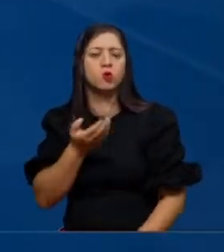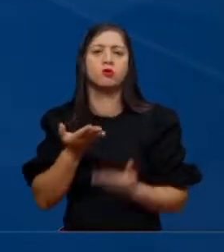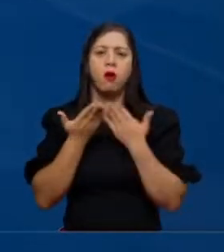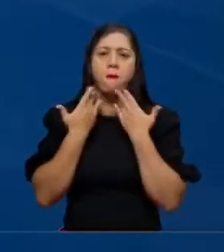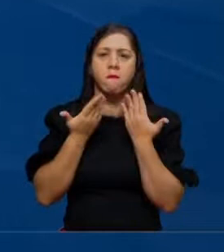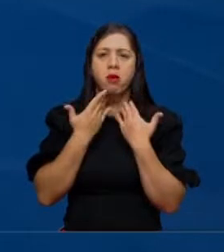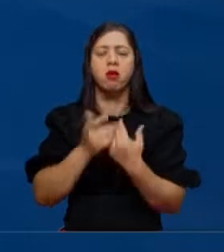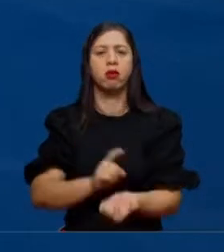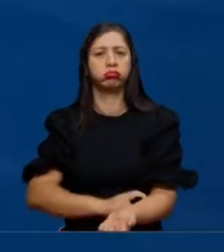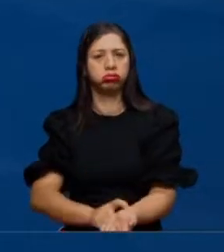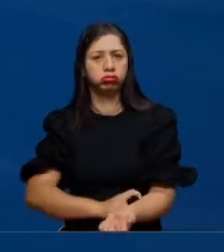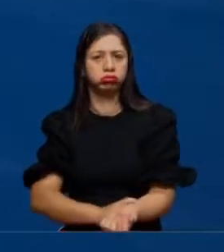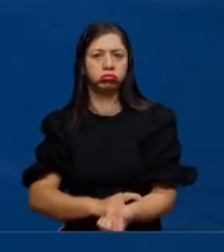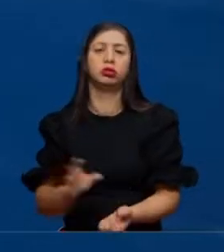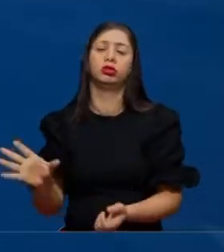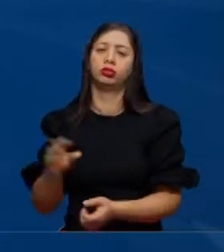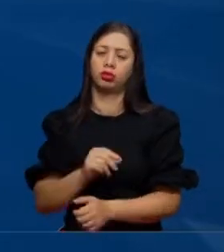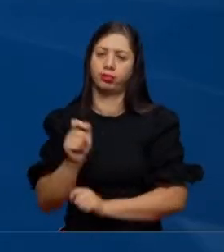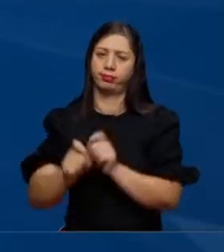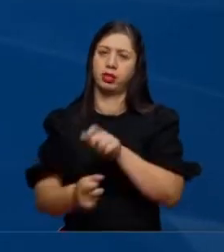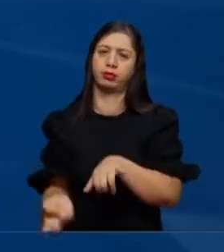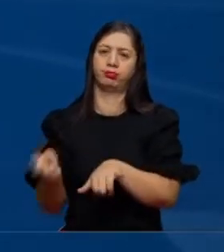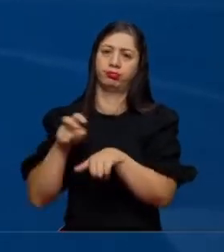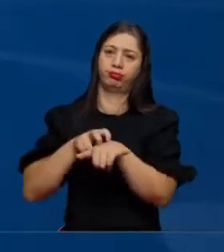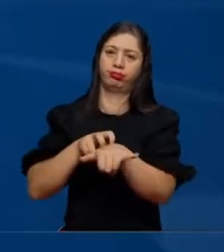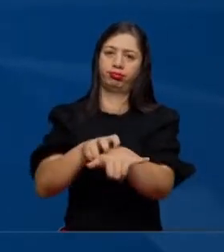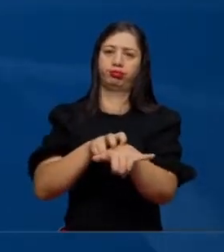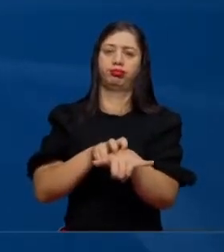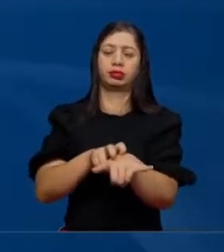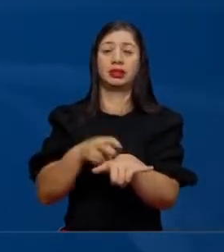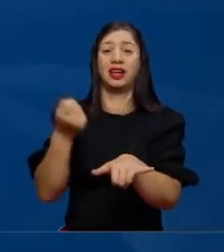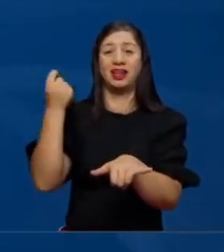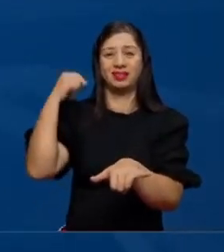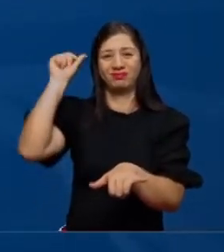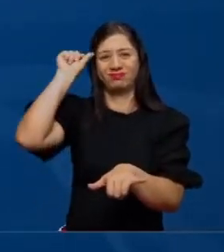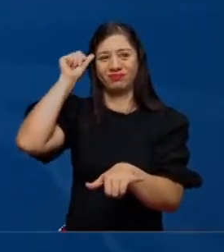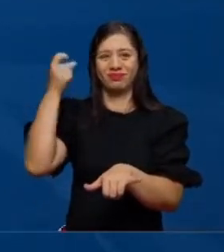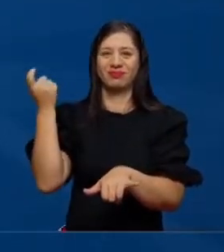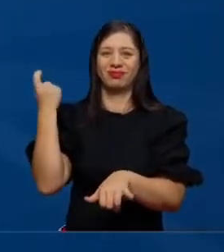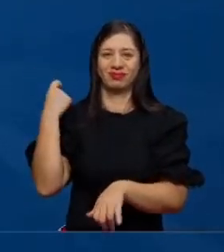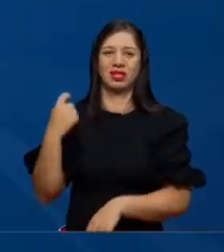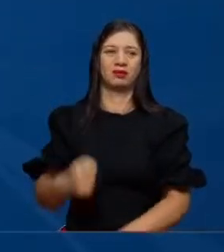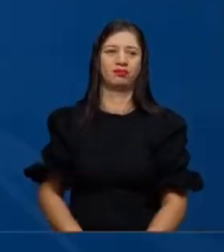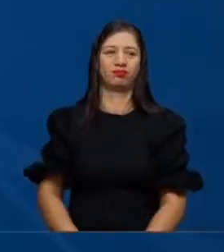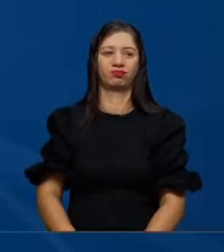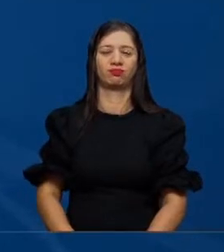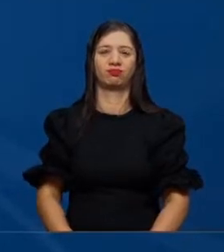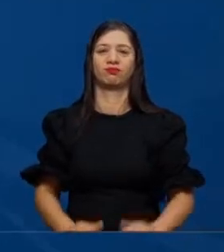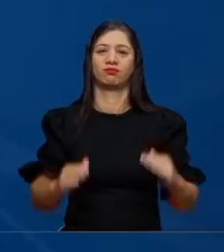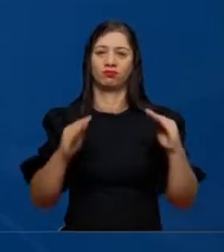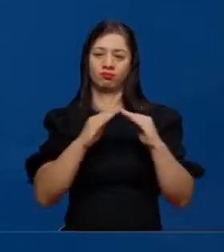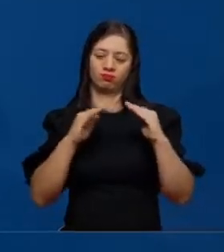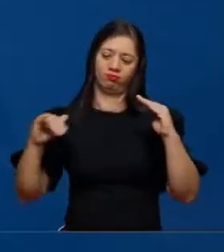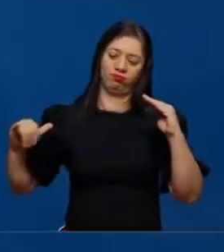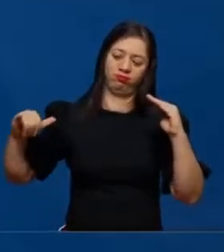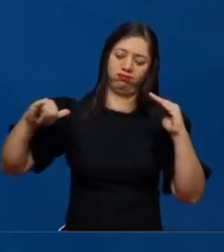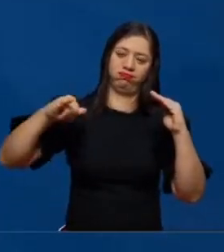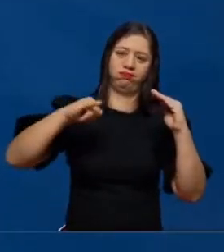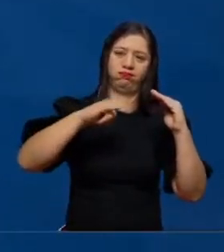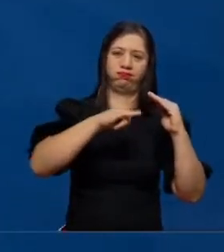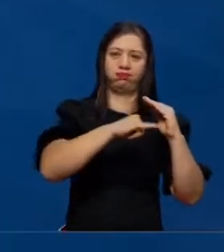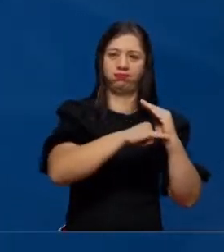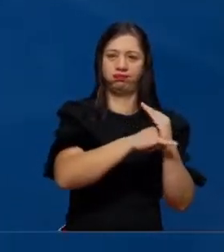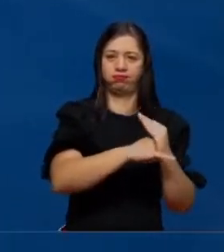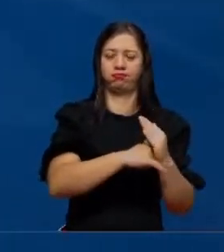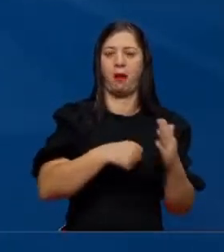resto de la tripulación de esta aeronave que recordemos en el día de ayer, pues se accidentó cuando salía minutos después del aeropuerto Laya Herrera